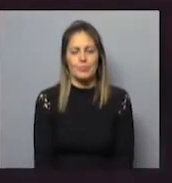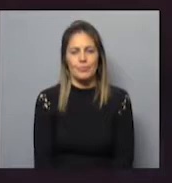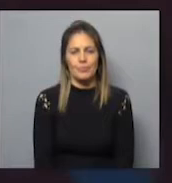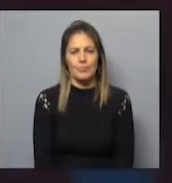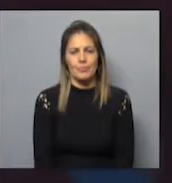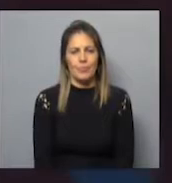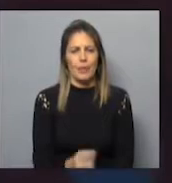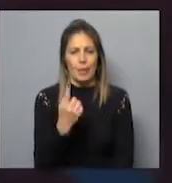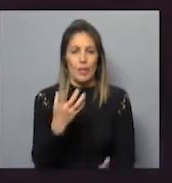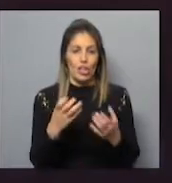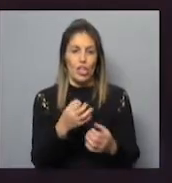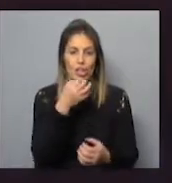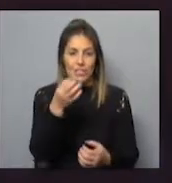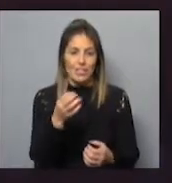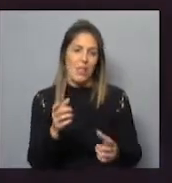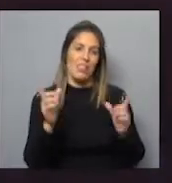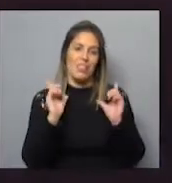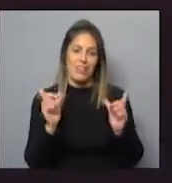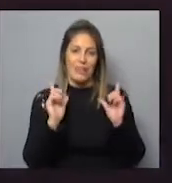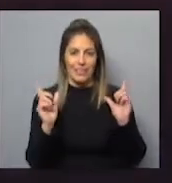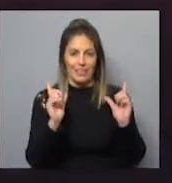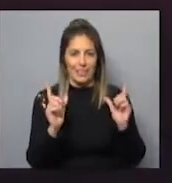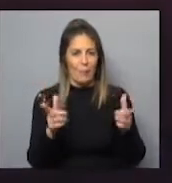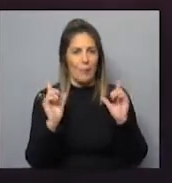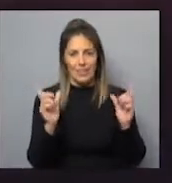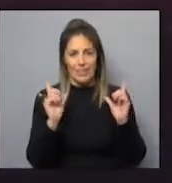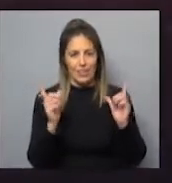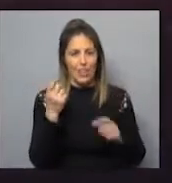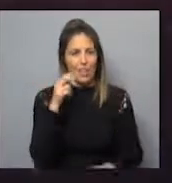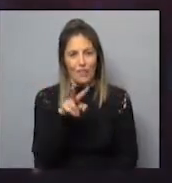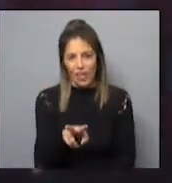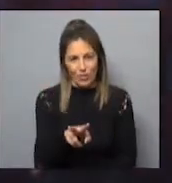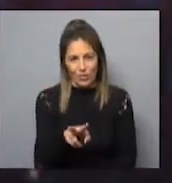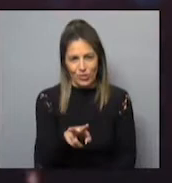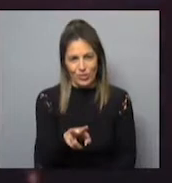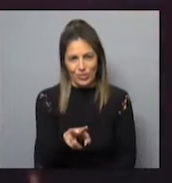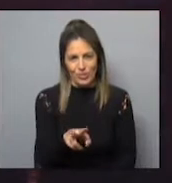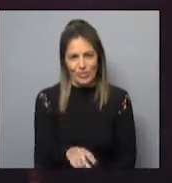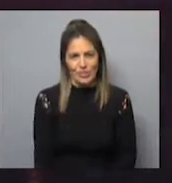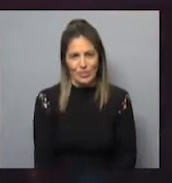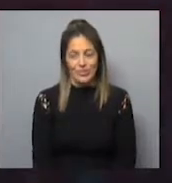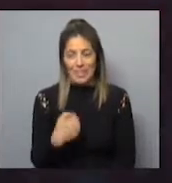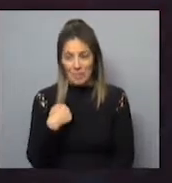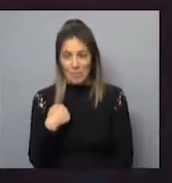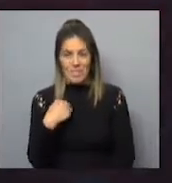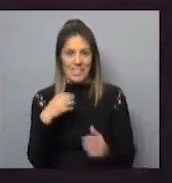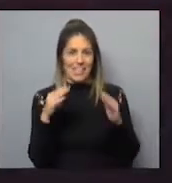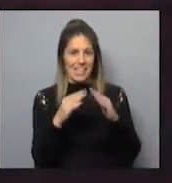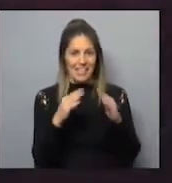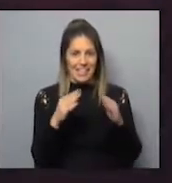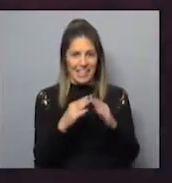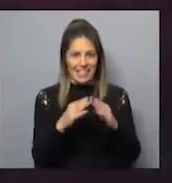primero quiero decirles que me divertía muchísimo me divierto muchísimo a verlos desde mi casa y